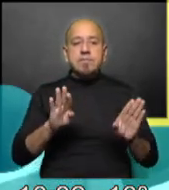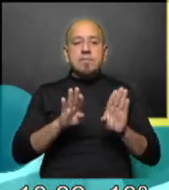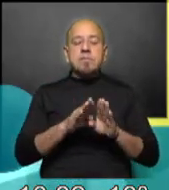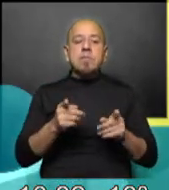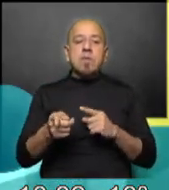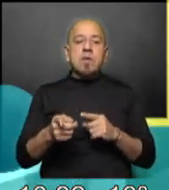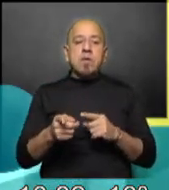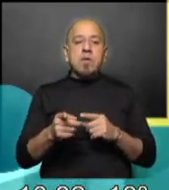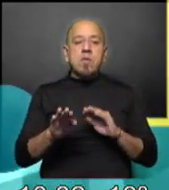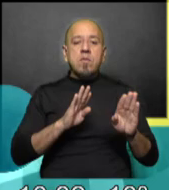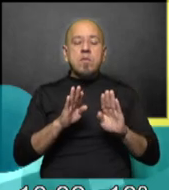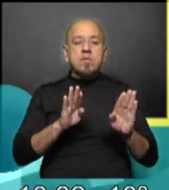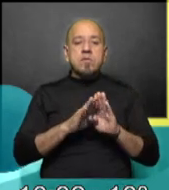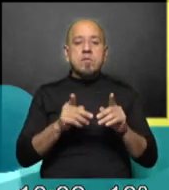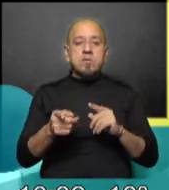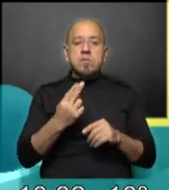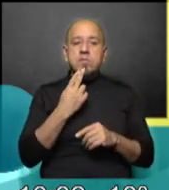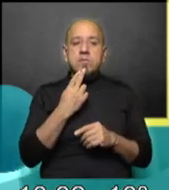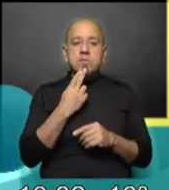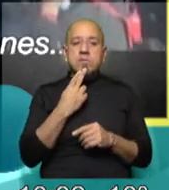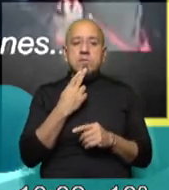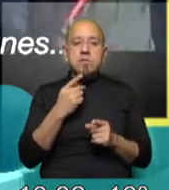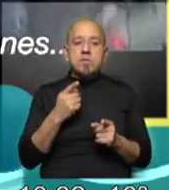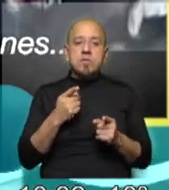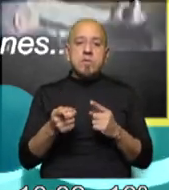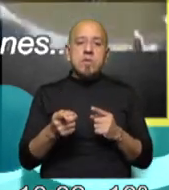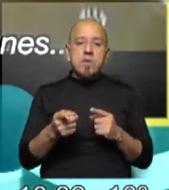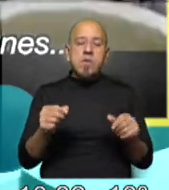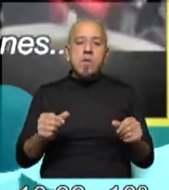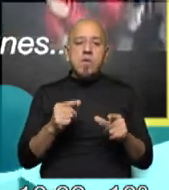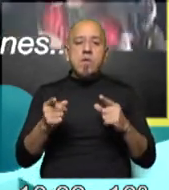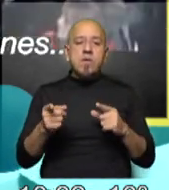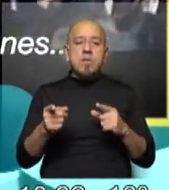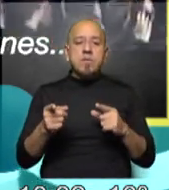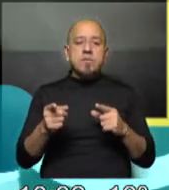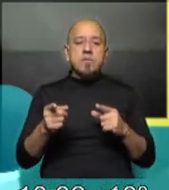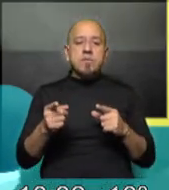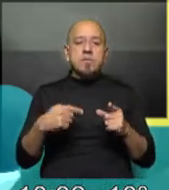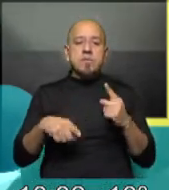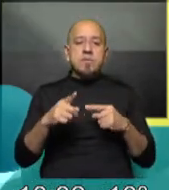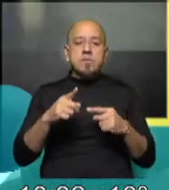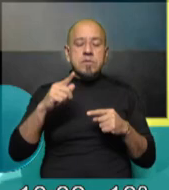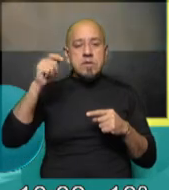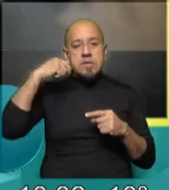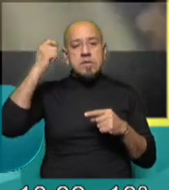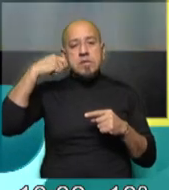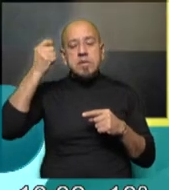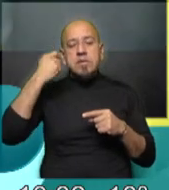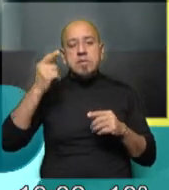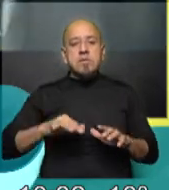recién aterriza en Netflix, tiene un par de años ya. La hizo el amigo, una joven promesa del cine griego